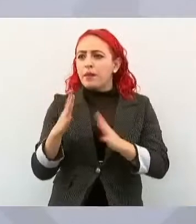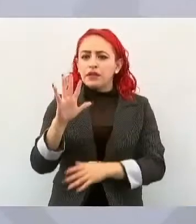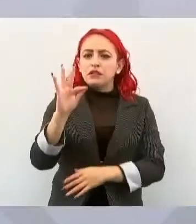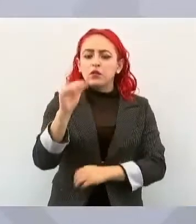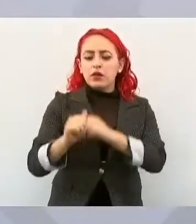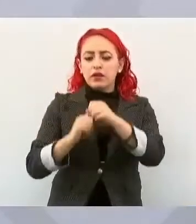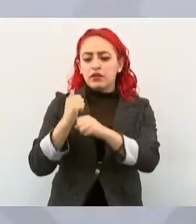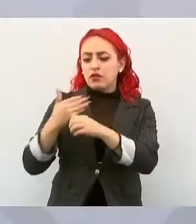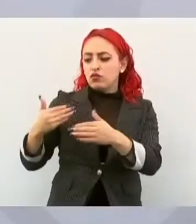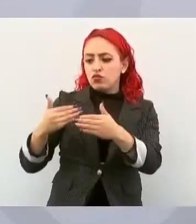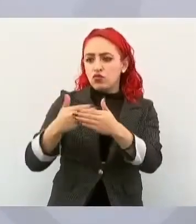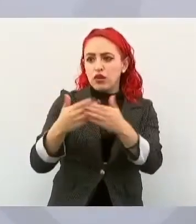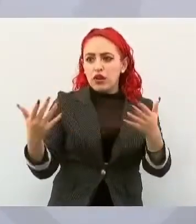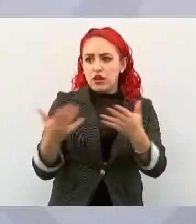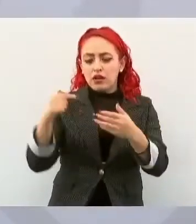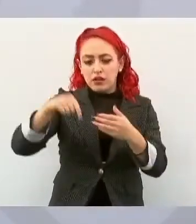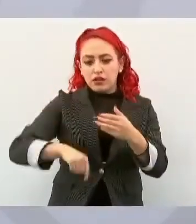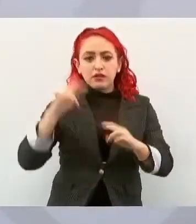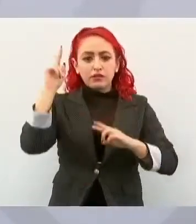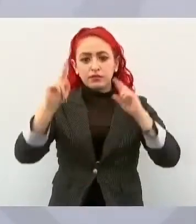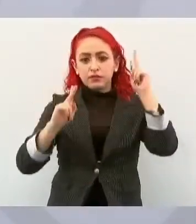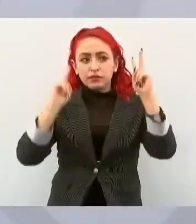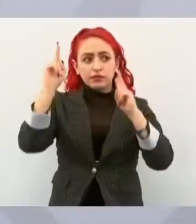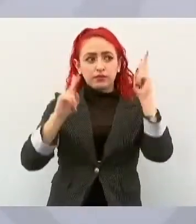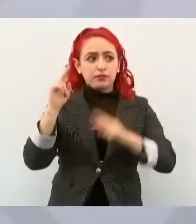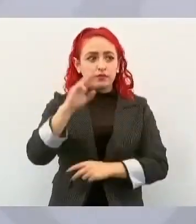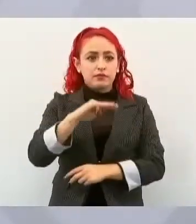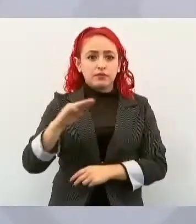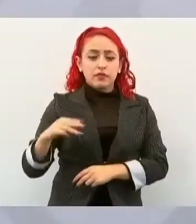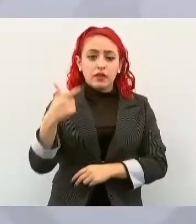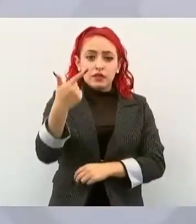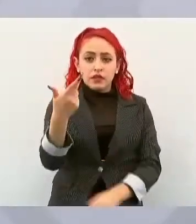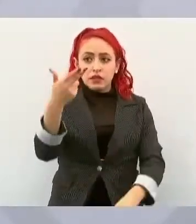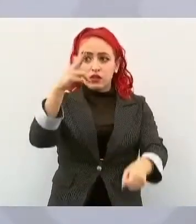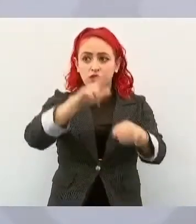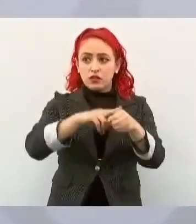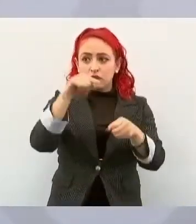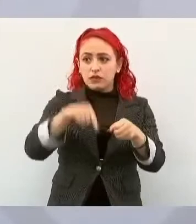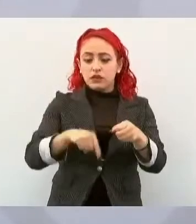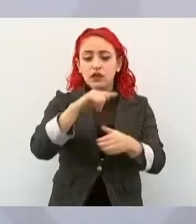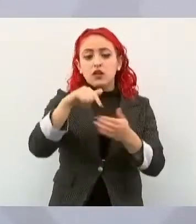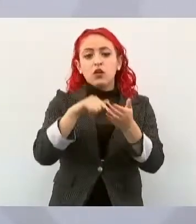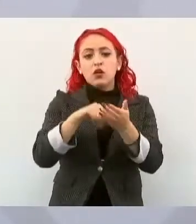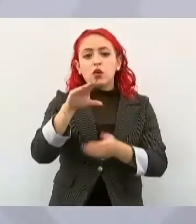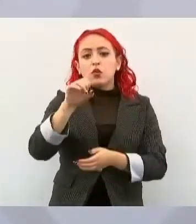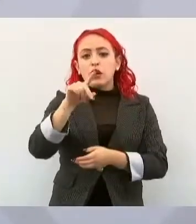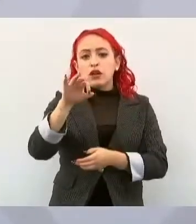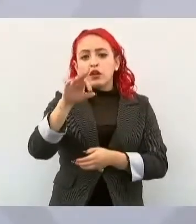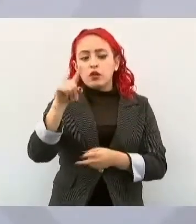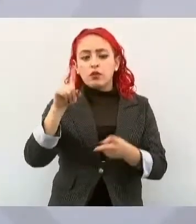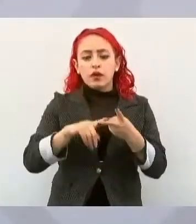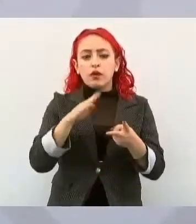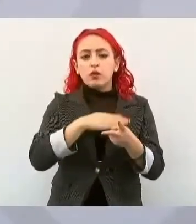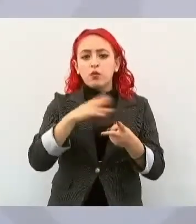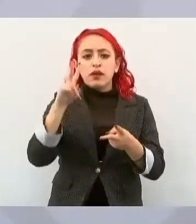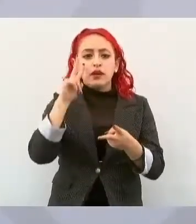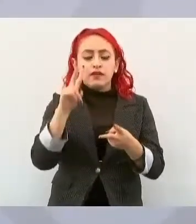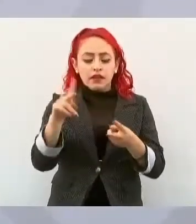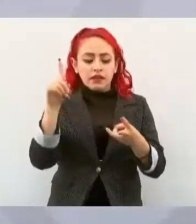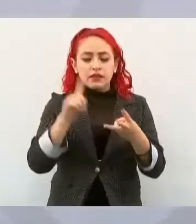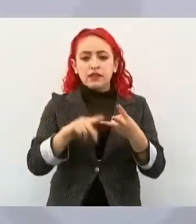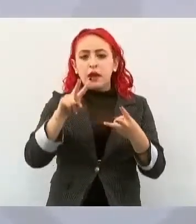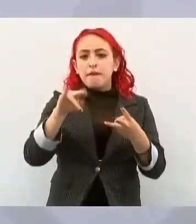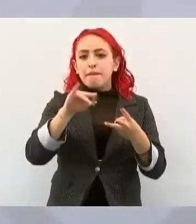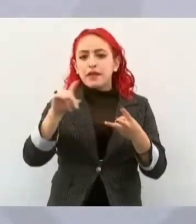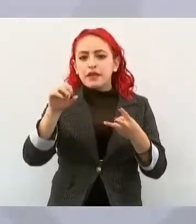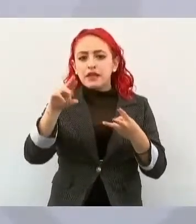40 años. Y estuvimos aquí en Michoacán, en 7 hospitales, en Cualcomán, en Buenavista,